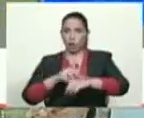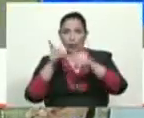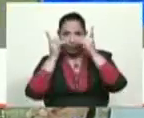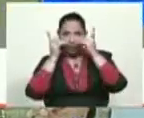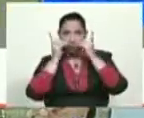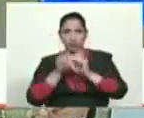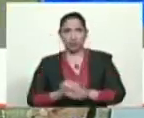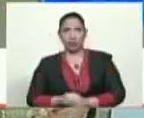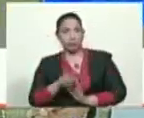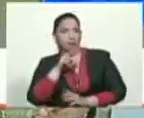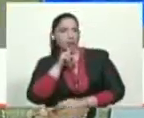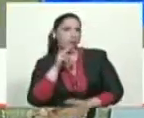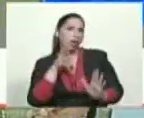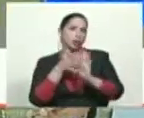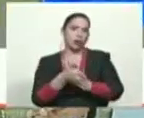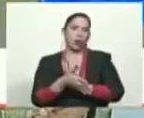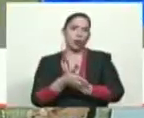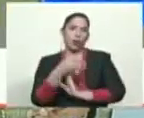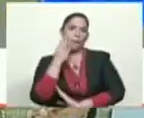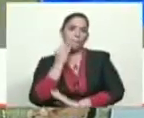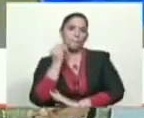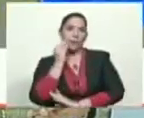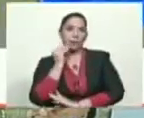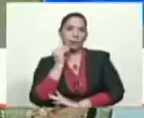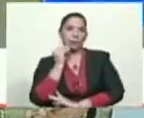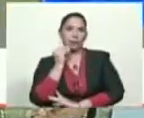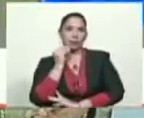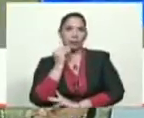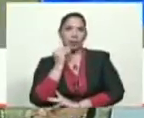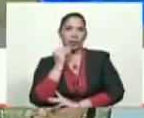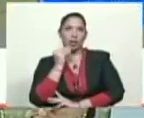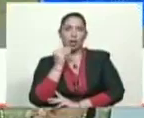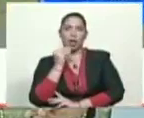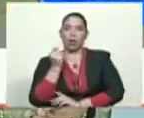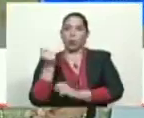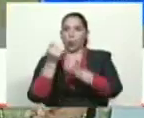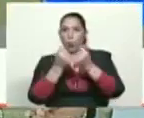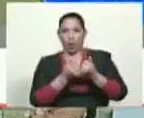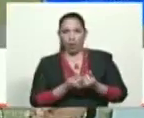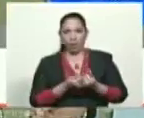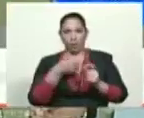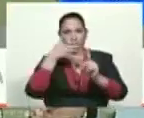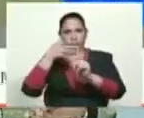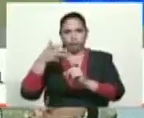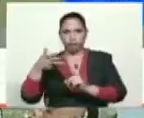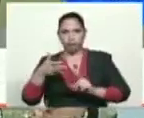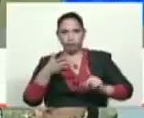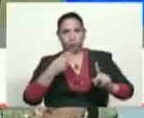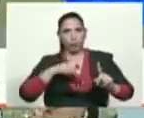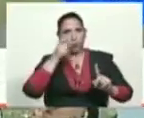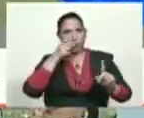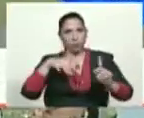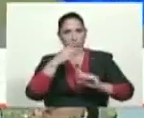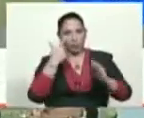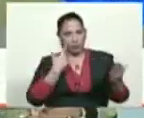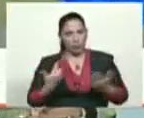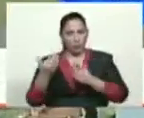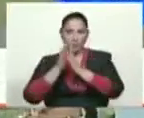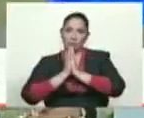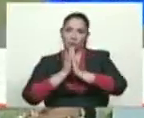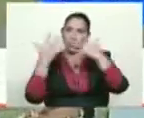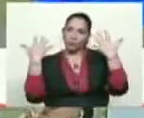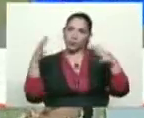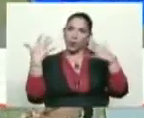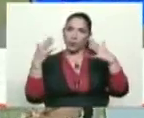me hablara de esta experiencia del punto de cuenta y le diera una orientación a nuestro pueblo por favor a más recibir un aplauso